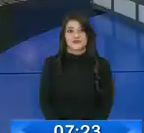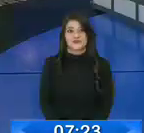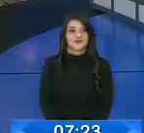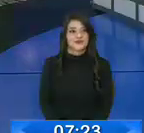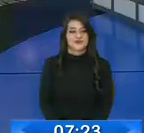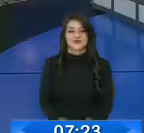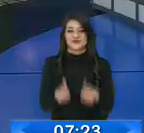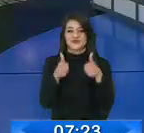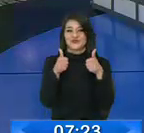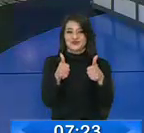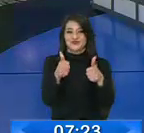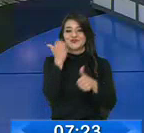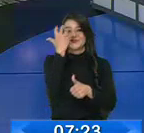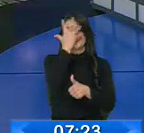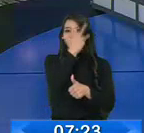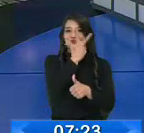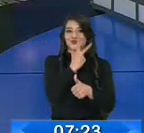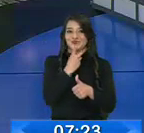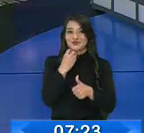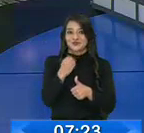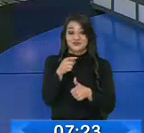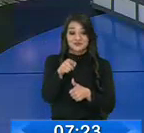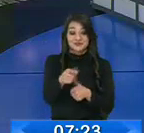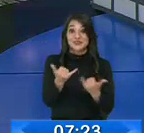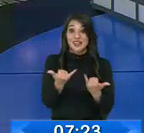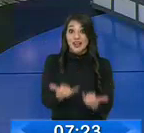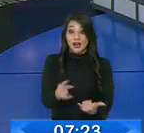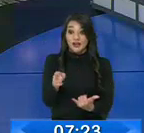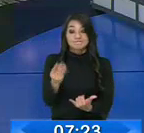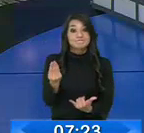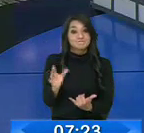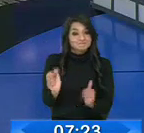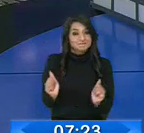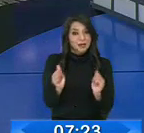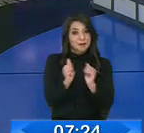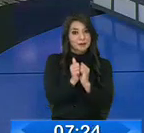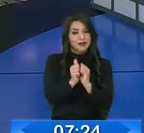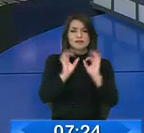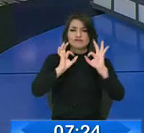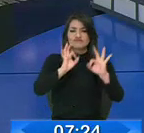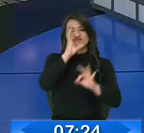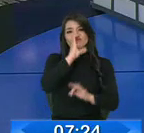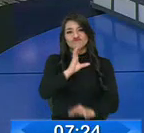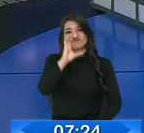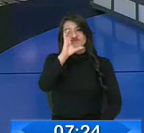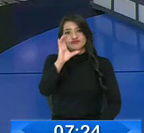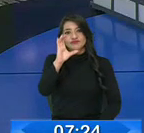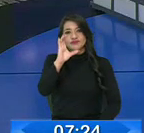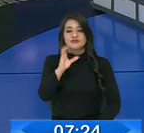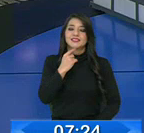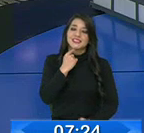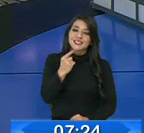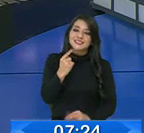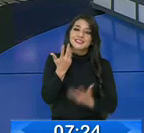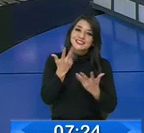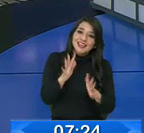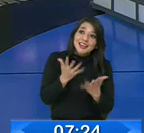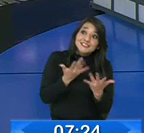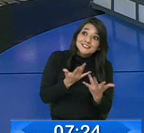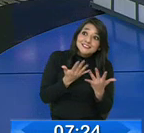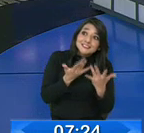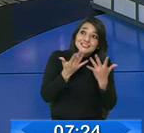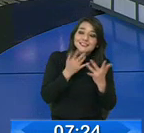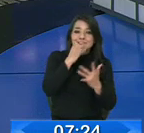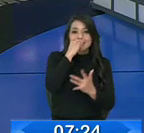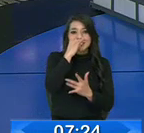Darles un abrazo a esos grandes, a estos chicos que hoy día nos acompañan, Ali. Lindas esas canciones, ¿eh? Ya viene el niñito, linda. Lindo, muy propias de nuestra,